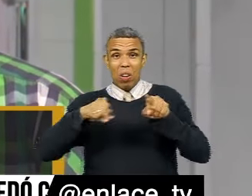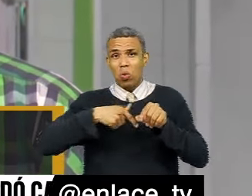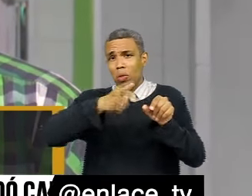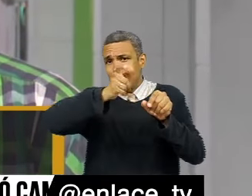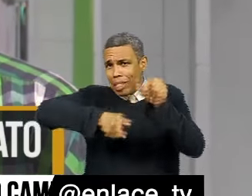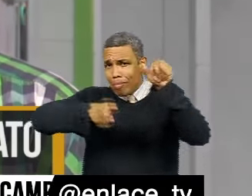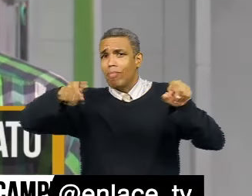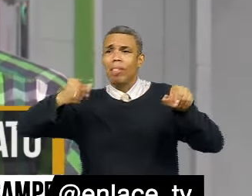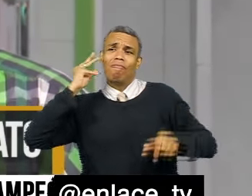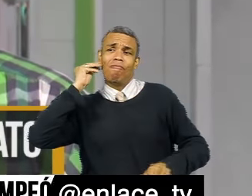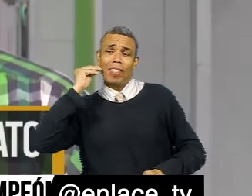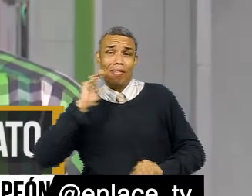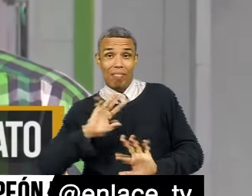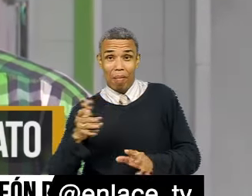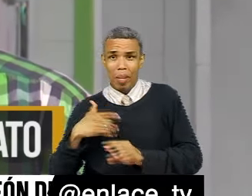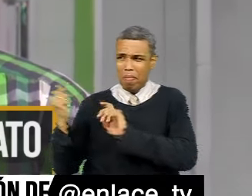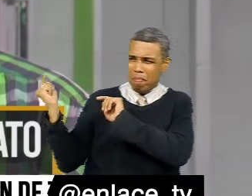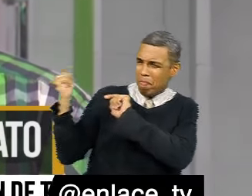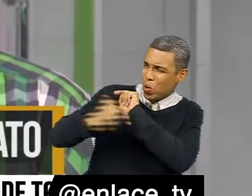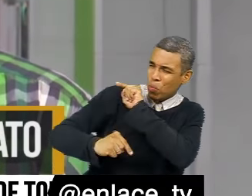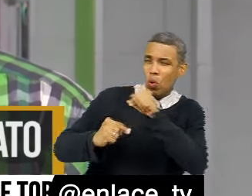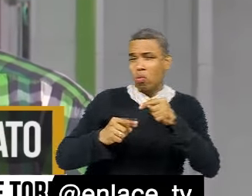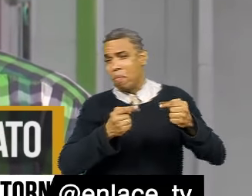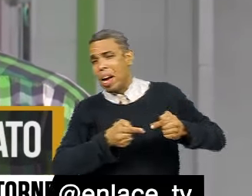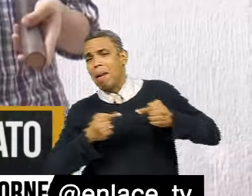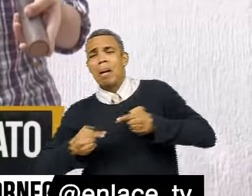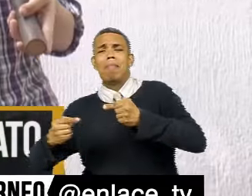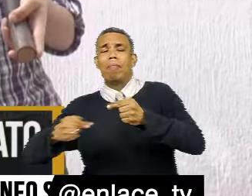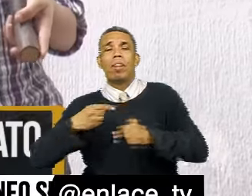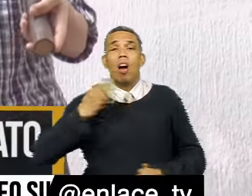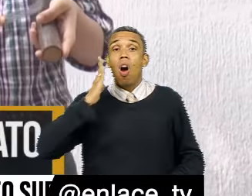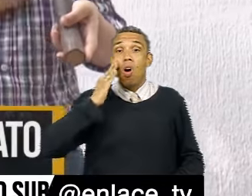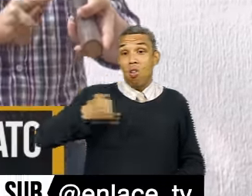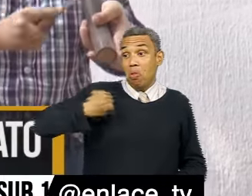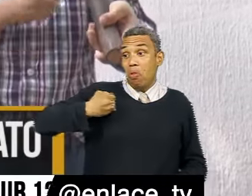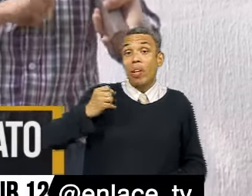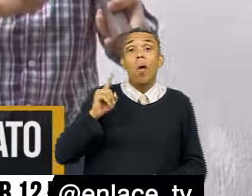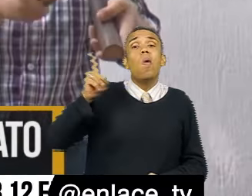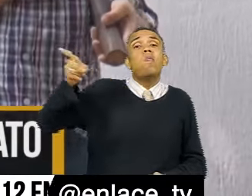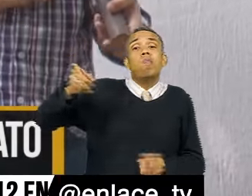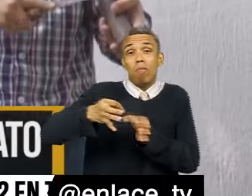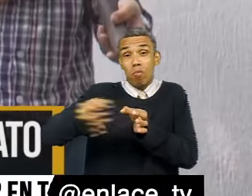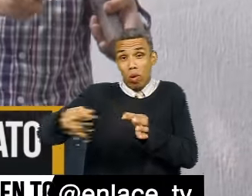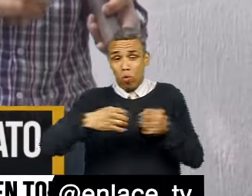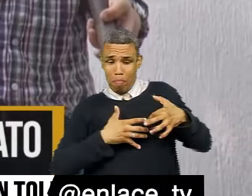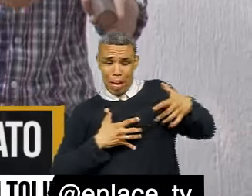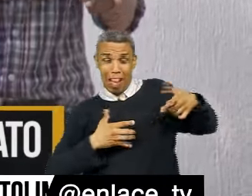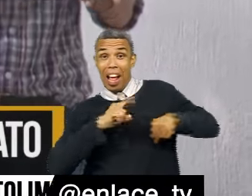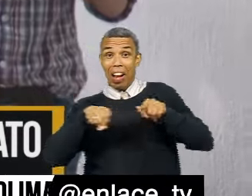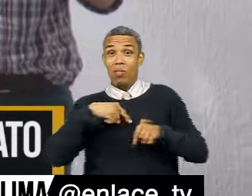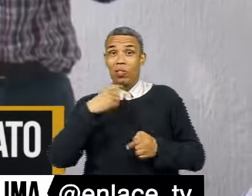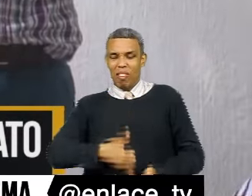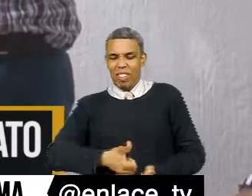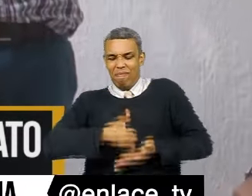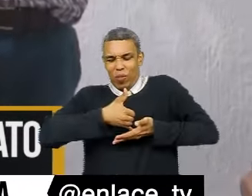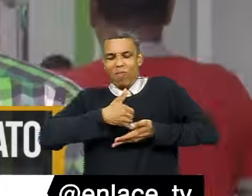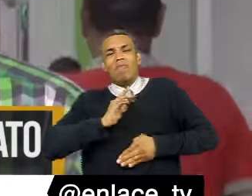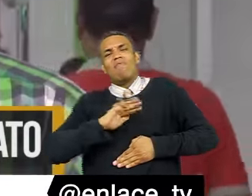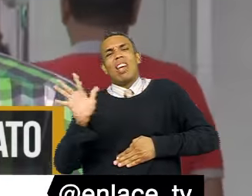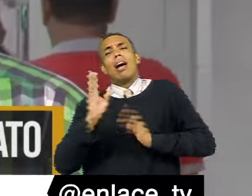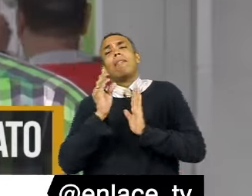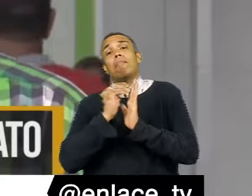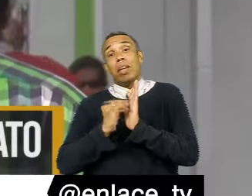hay reconocidos acordeoneros, pelados que incluso ya ganaron en Valledupar, y lo mismo tele infantil. Las canciones inéditas